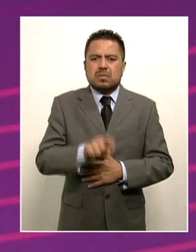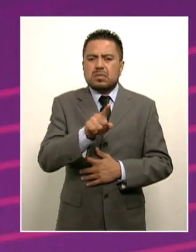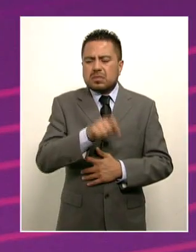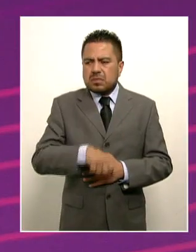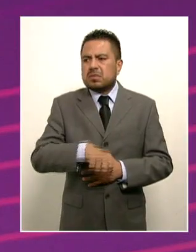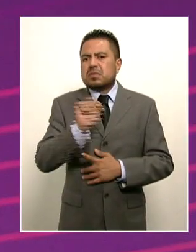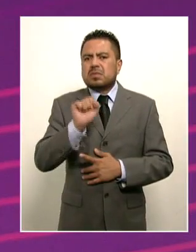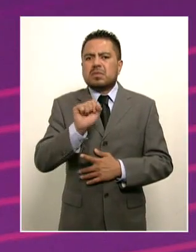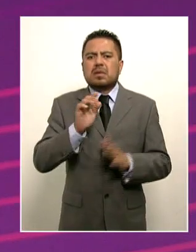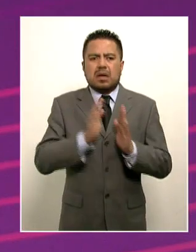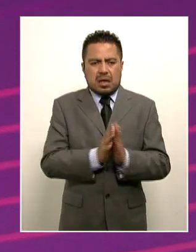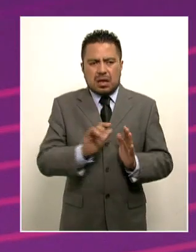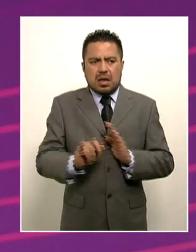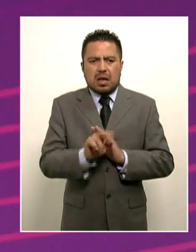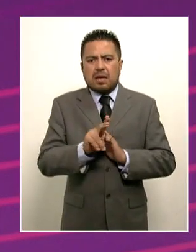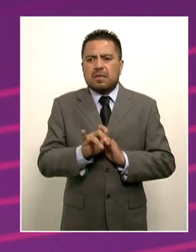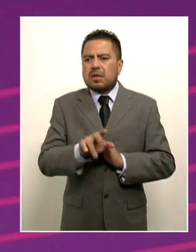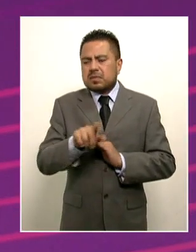levanta la cara, Javi, por favor, ¿no?